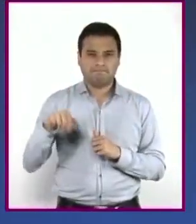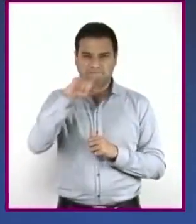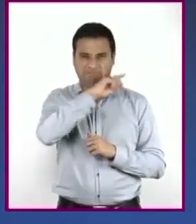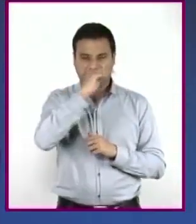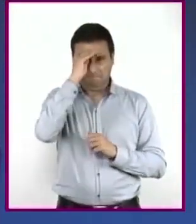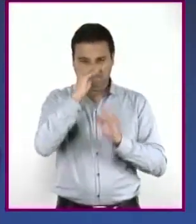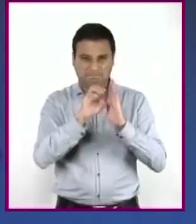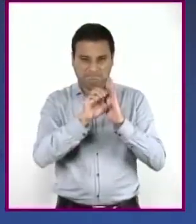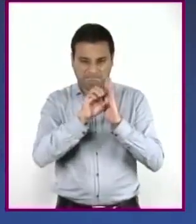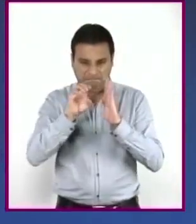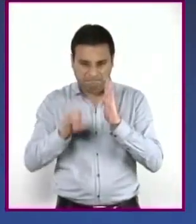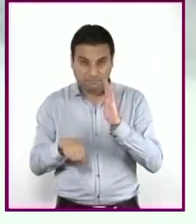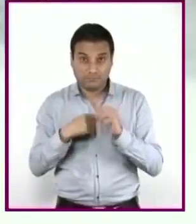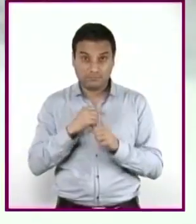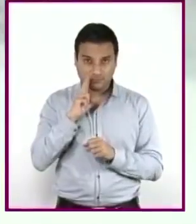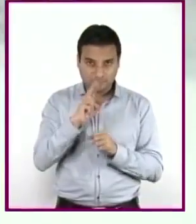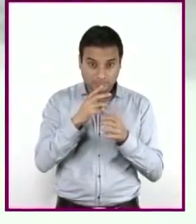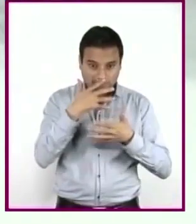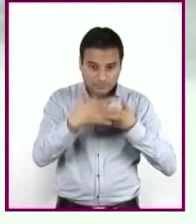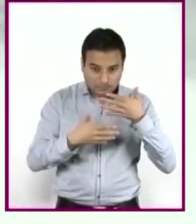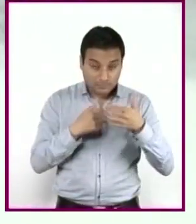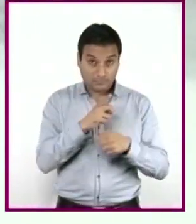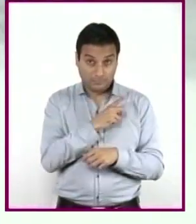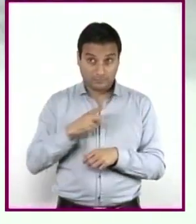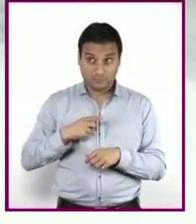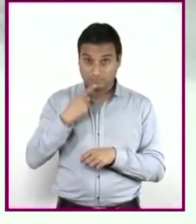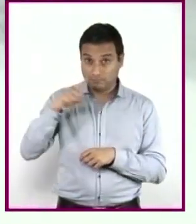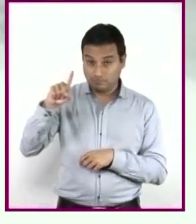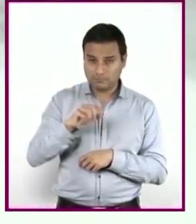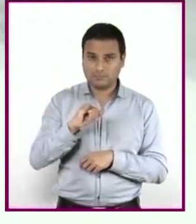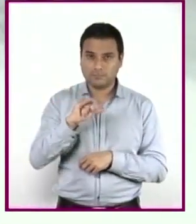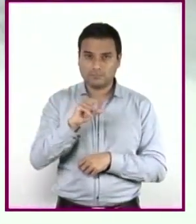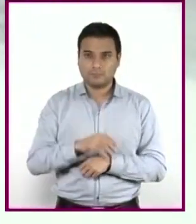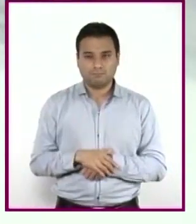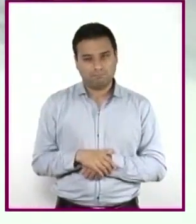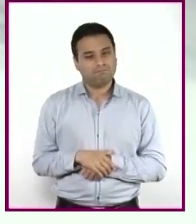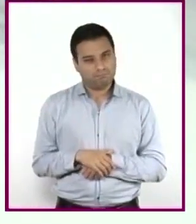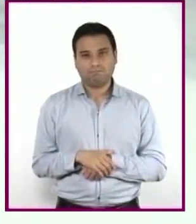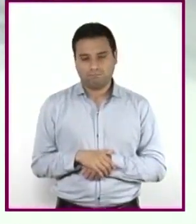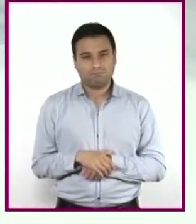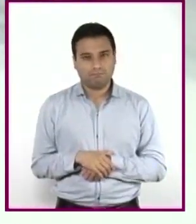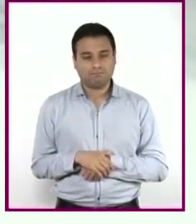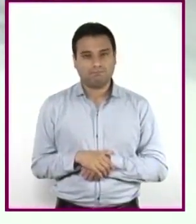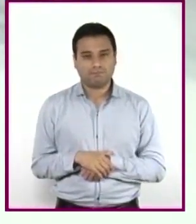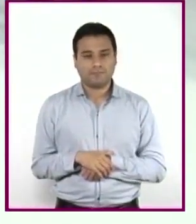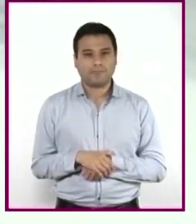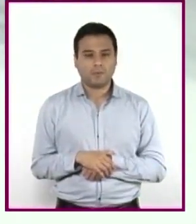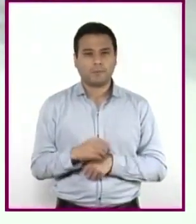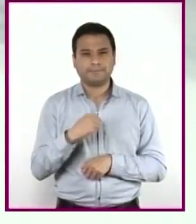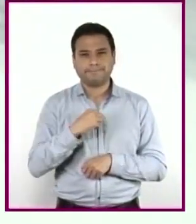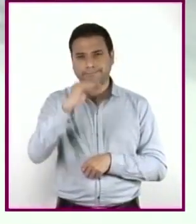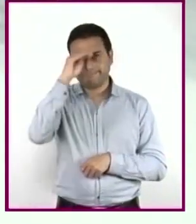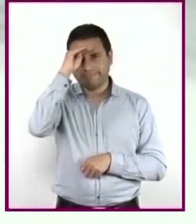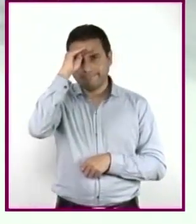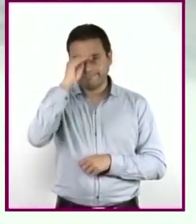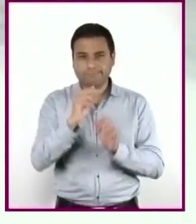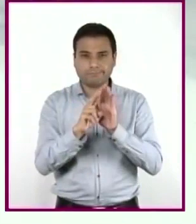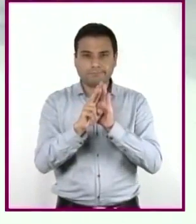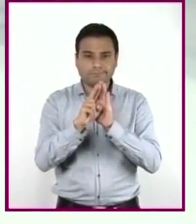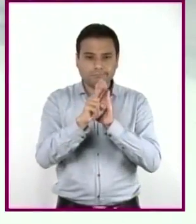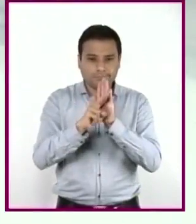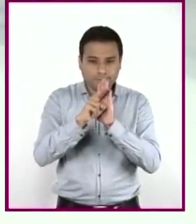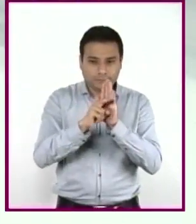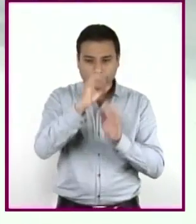este tipo de contenido reportarlo? ¿Sí? Sí. Me parece que las opciones de ciertos videos o ciertas